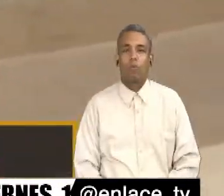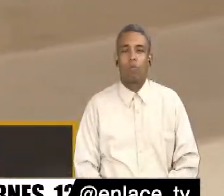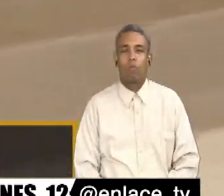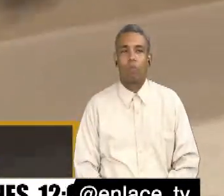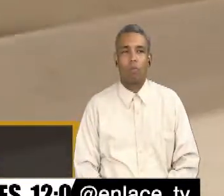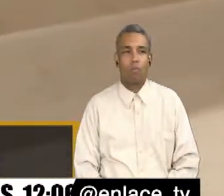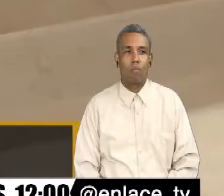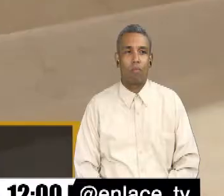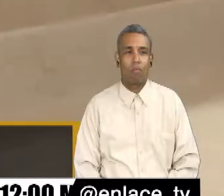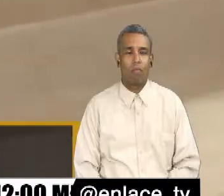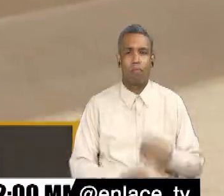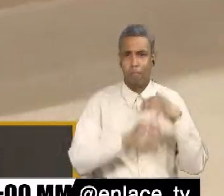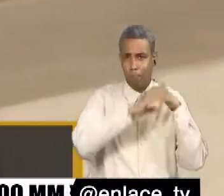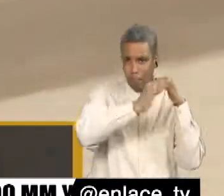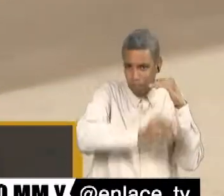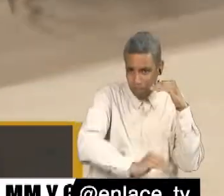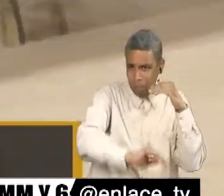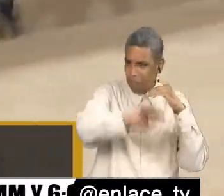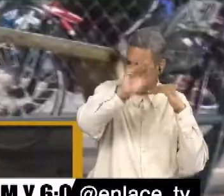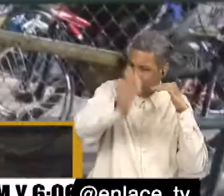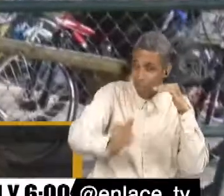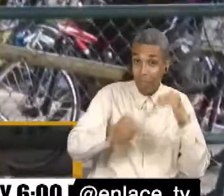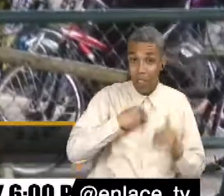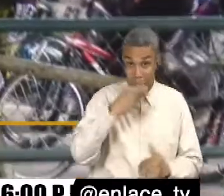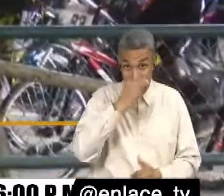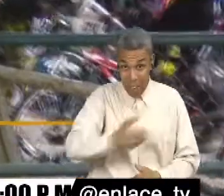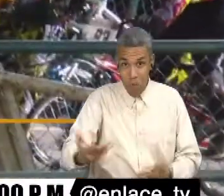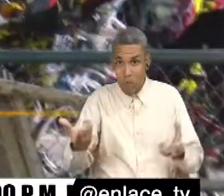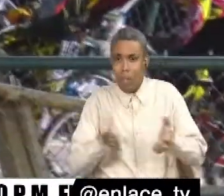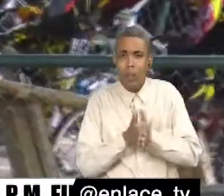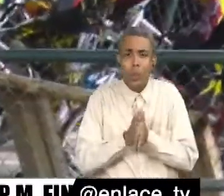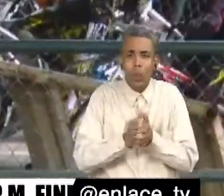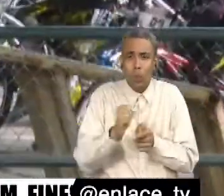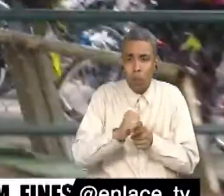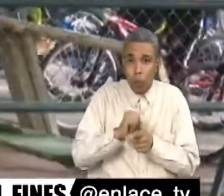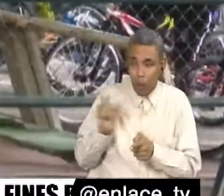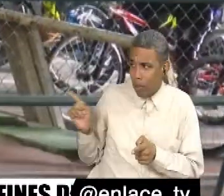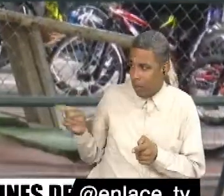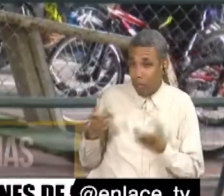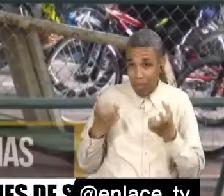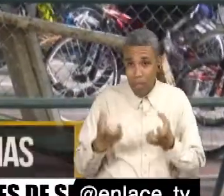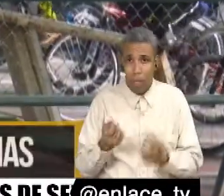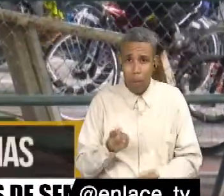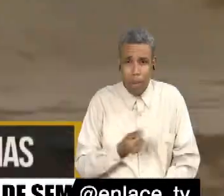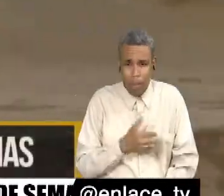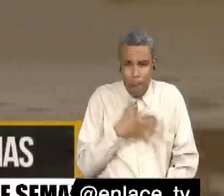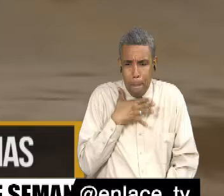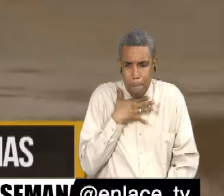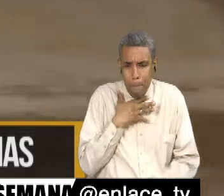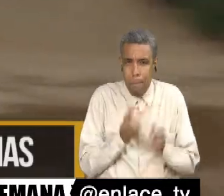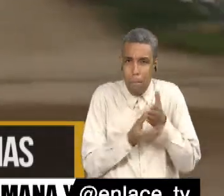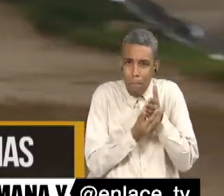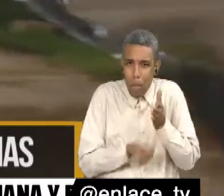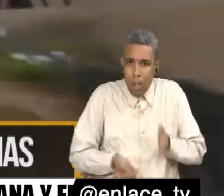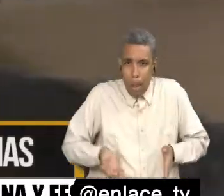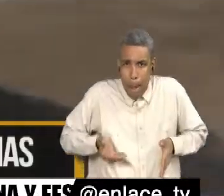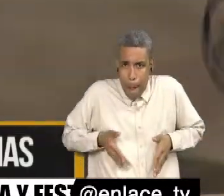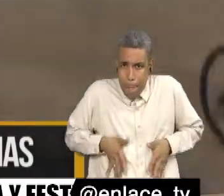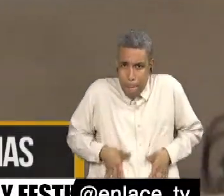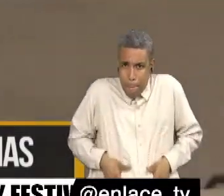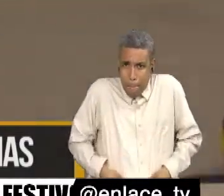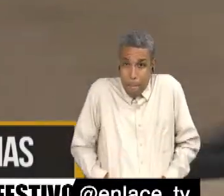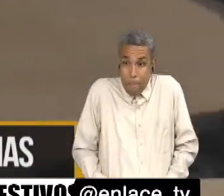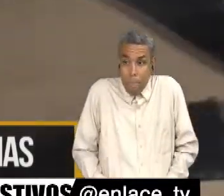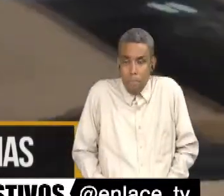de bicicross están abiertas para aquellos pequeños que sueñan con practicar el deporte, pero sus condiciones económicas no se lo permiten. Hay un